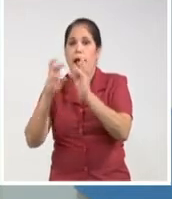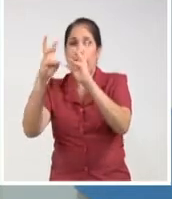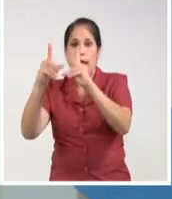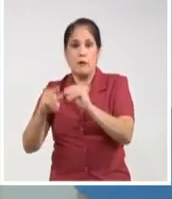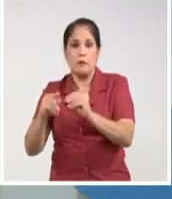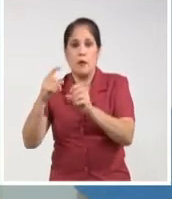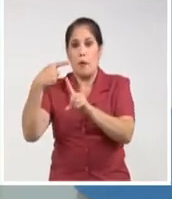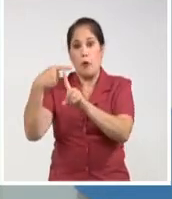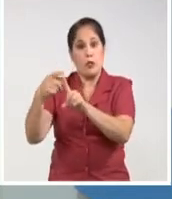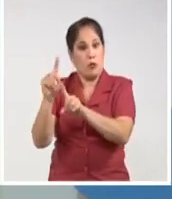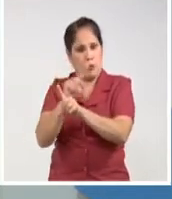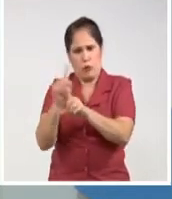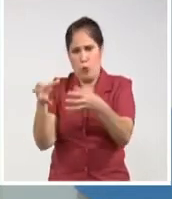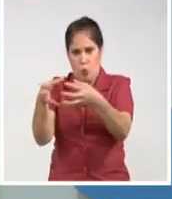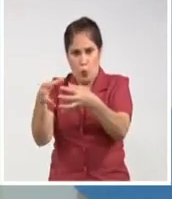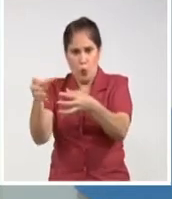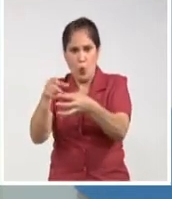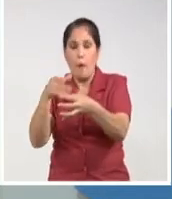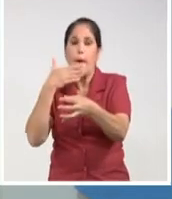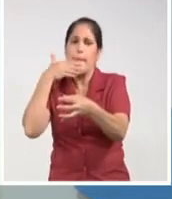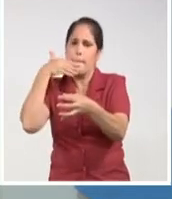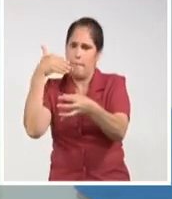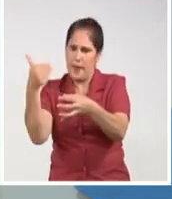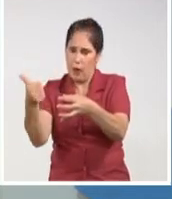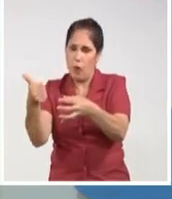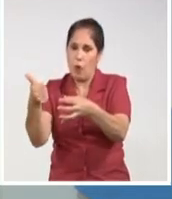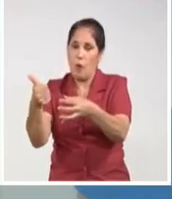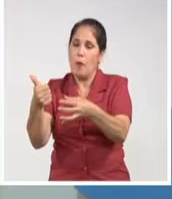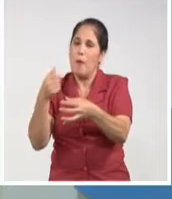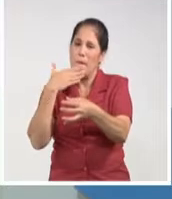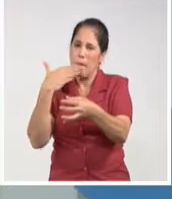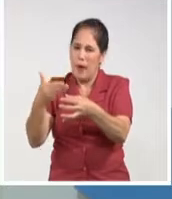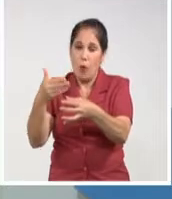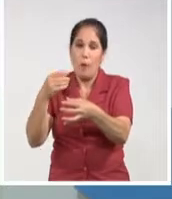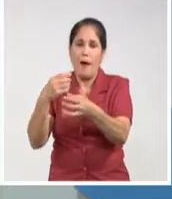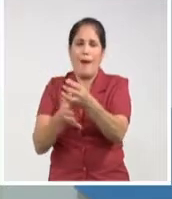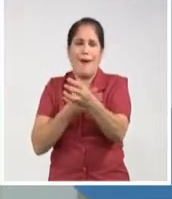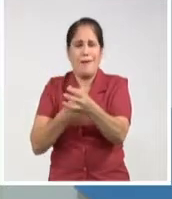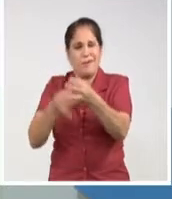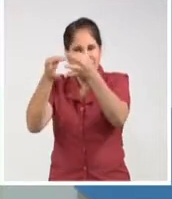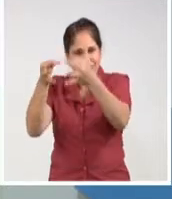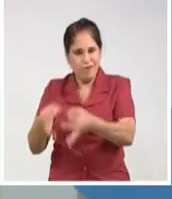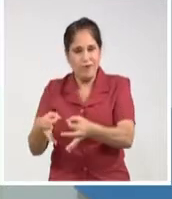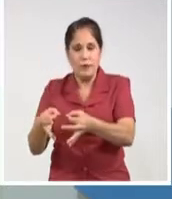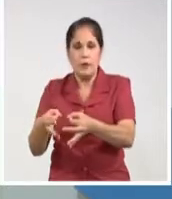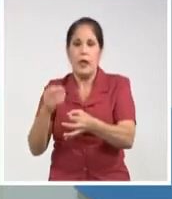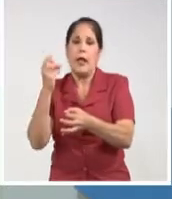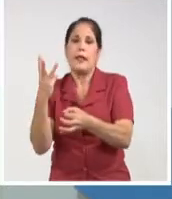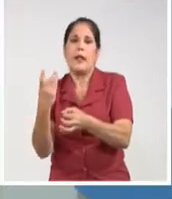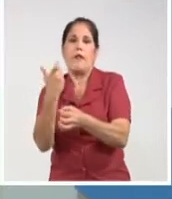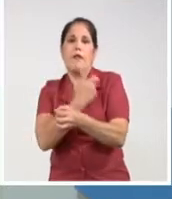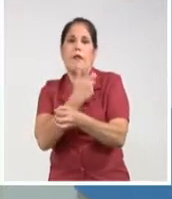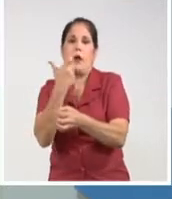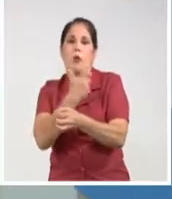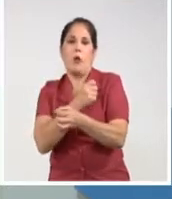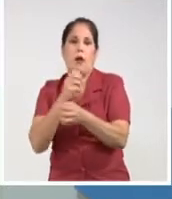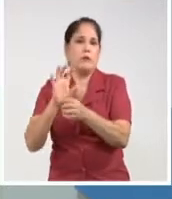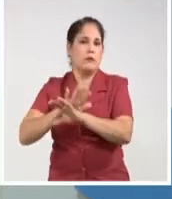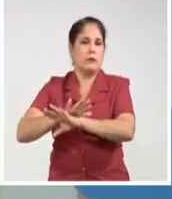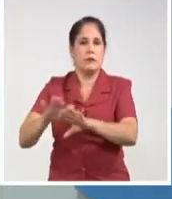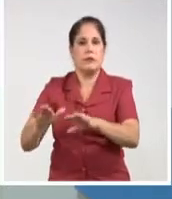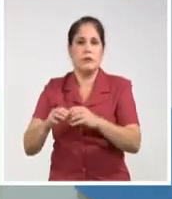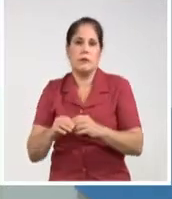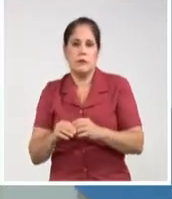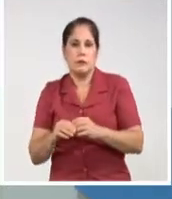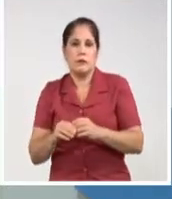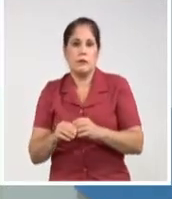o no, sino que la mejor opción para que las personas queden protegidas es aplicar las 3 dosis de la vacuna,